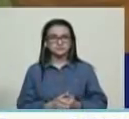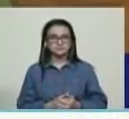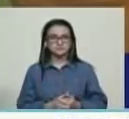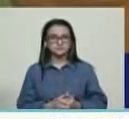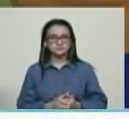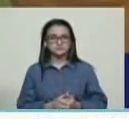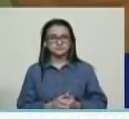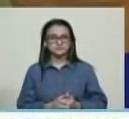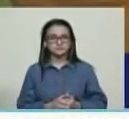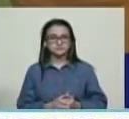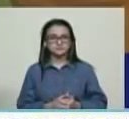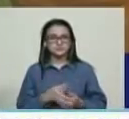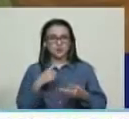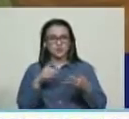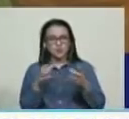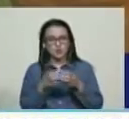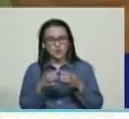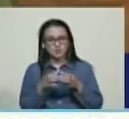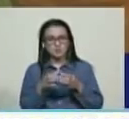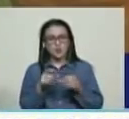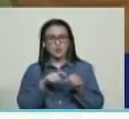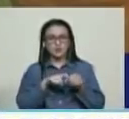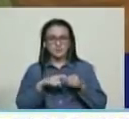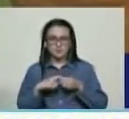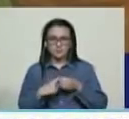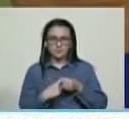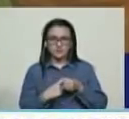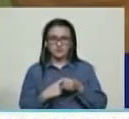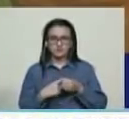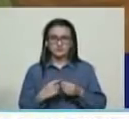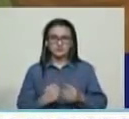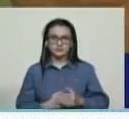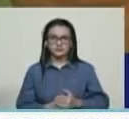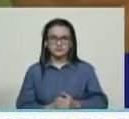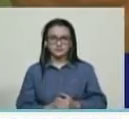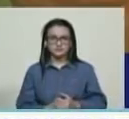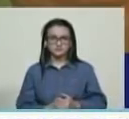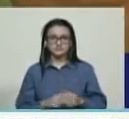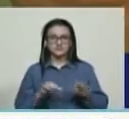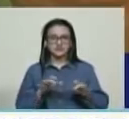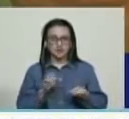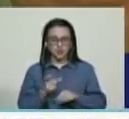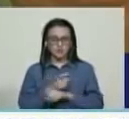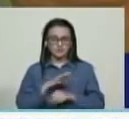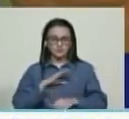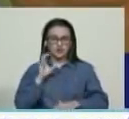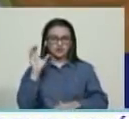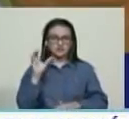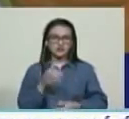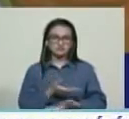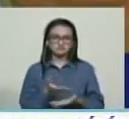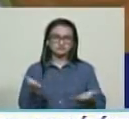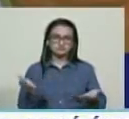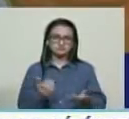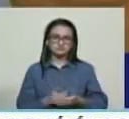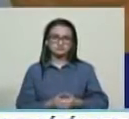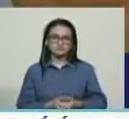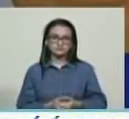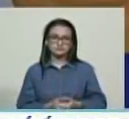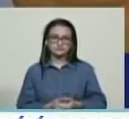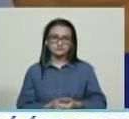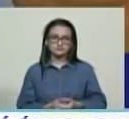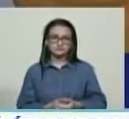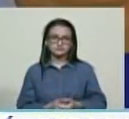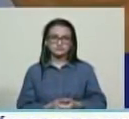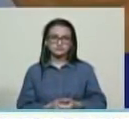de Venezuela y demás partidos del Gran Polo Patriótico, secretarios y directores de Gobernación del Estado, señoras y señores, medios de comunicación,